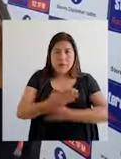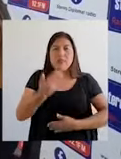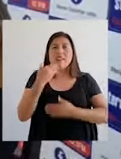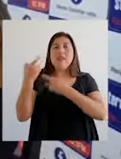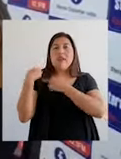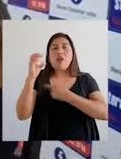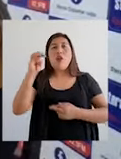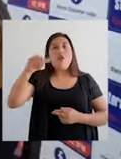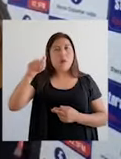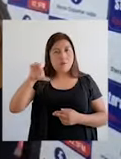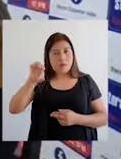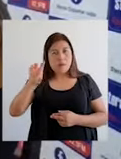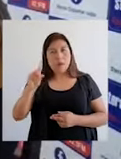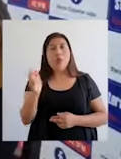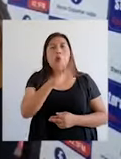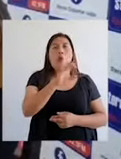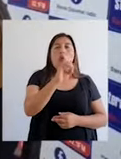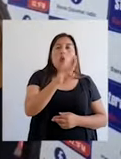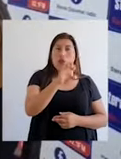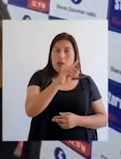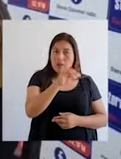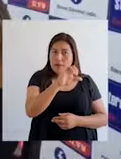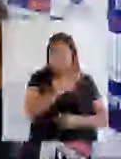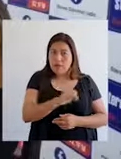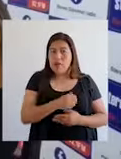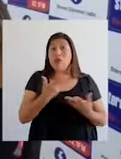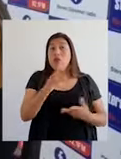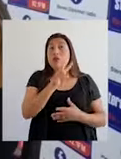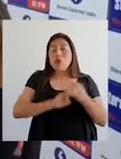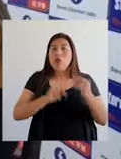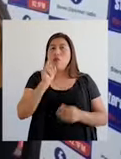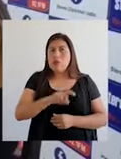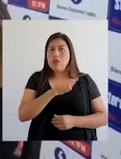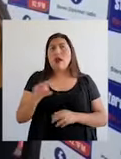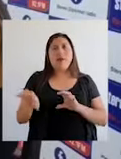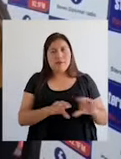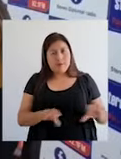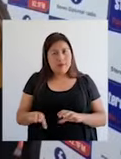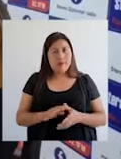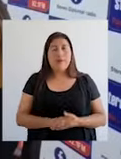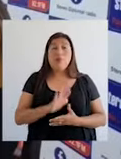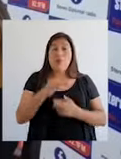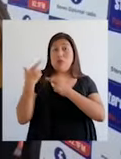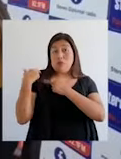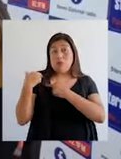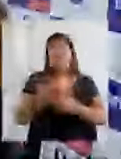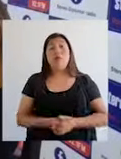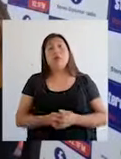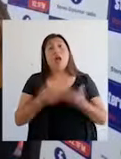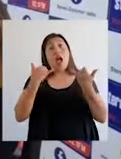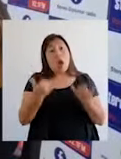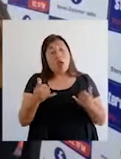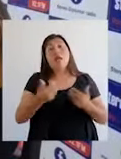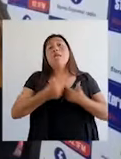OMAPET o de la OREDIS cuando hablamos del gobierno regional. Correcto, o sea que va a seguir cumpliendo con su función. Así es, pero además ahora va a poder entregar los